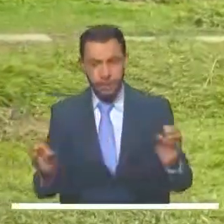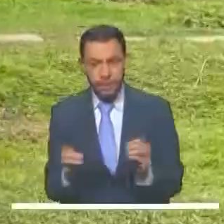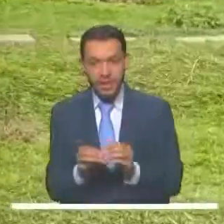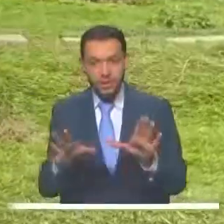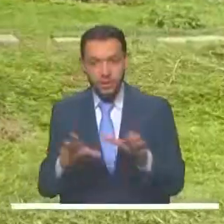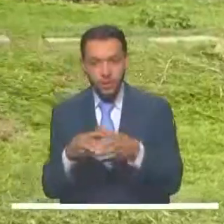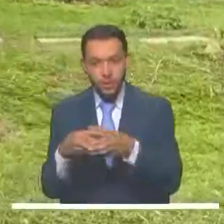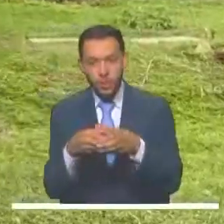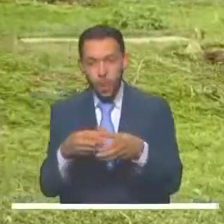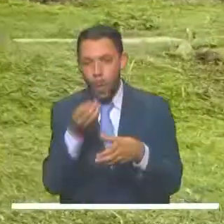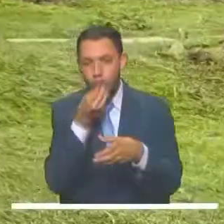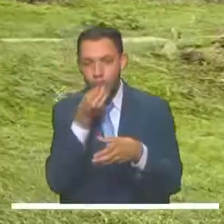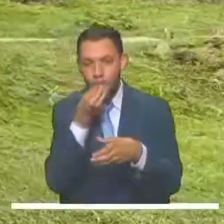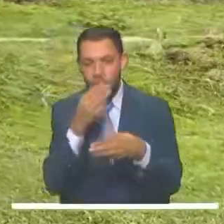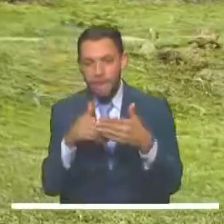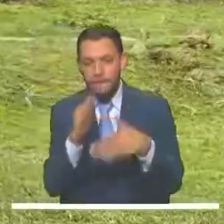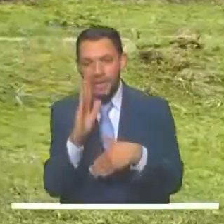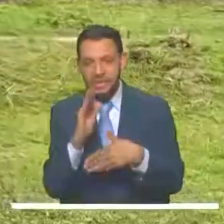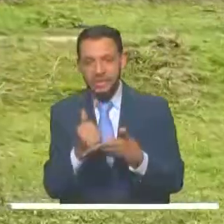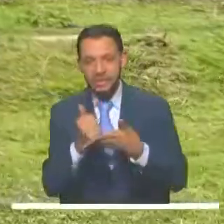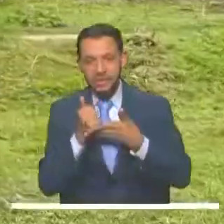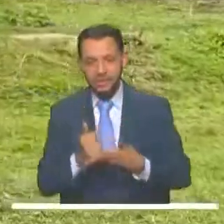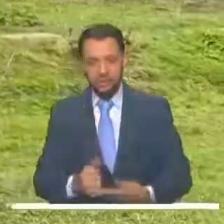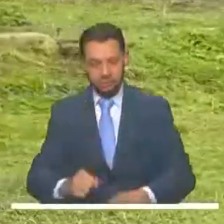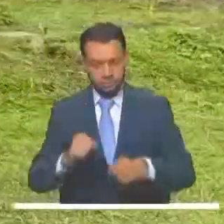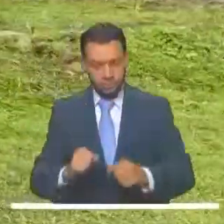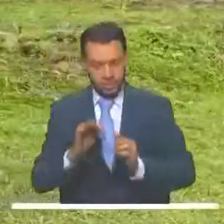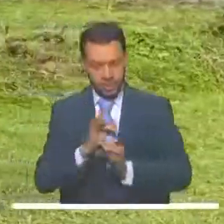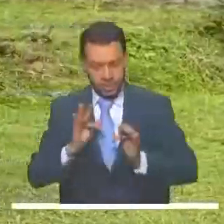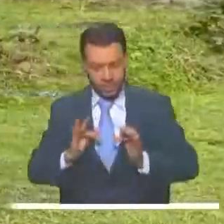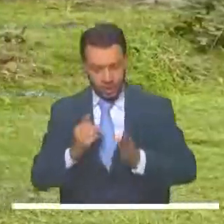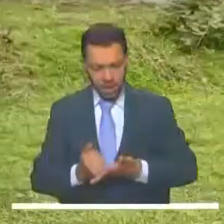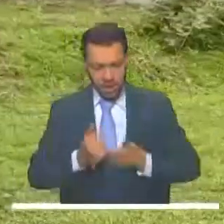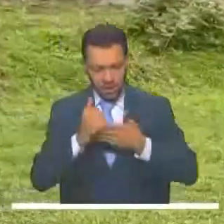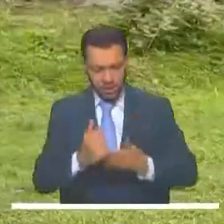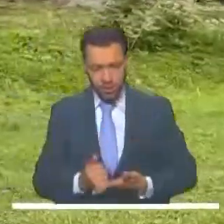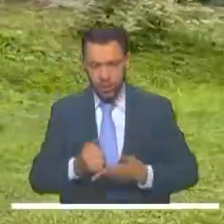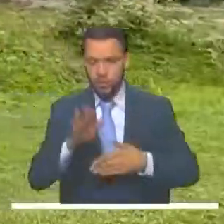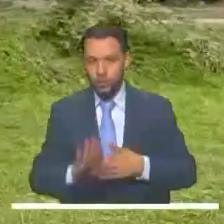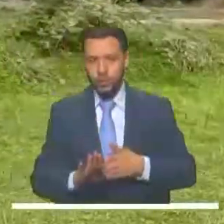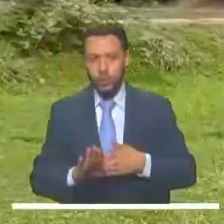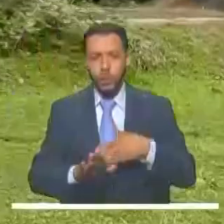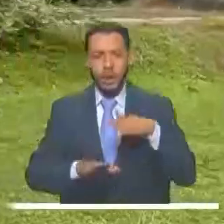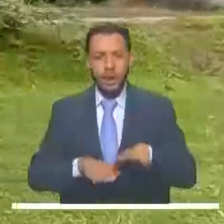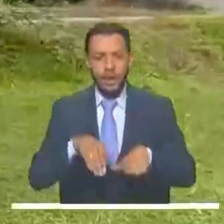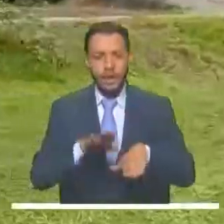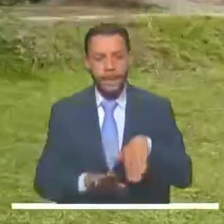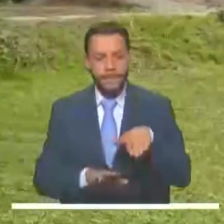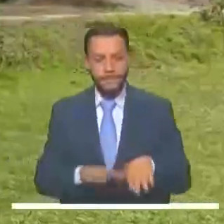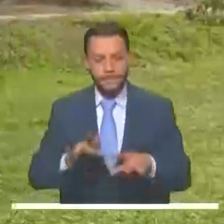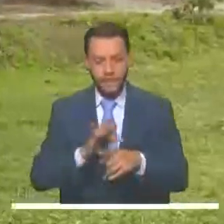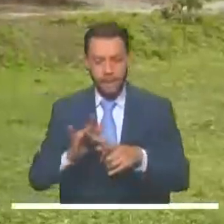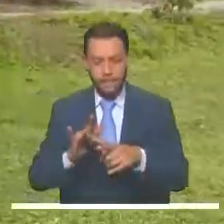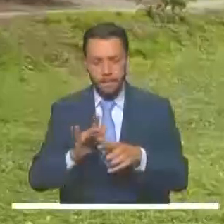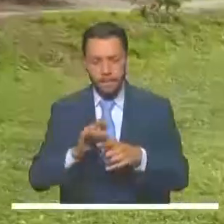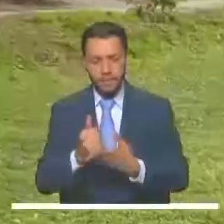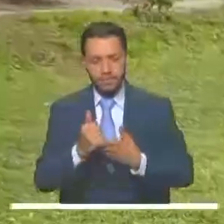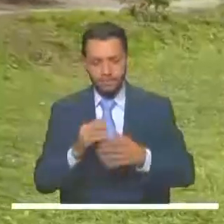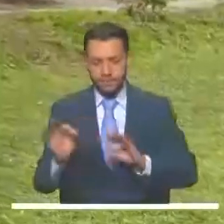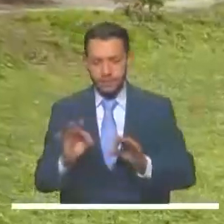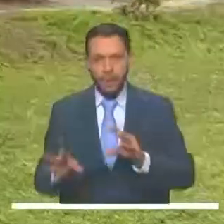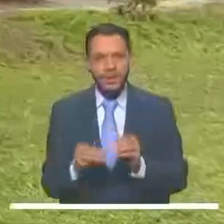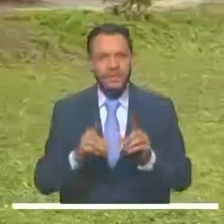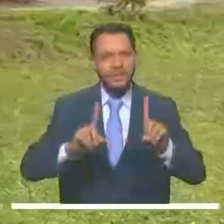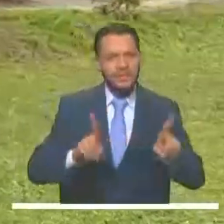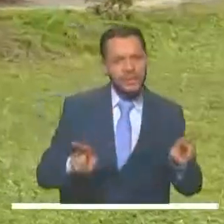antioxidantes con esto nosotros estamos haciendo un camino en la prevención acompañado de la actividad física de estar